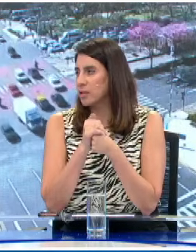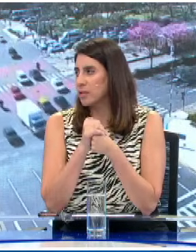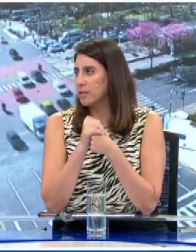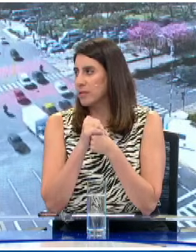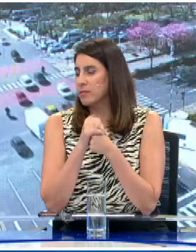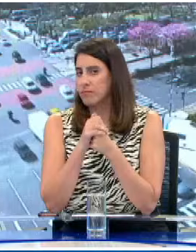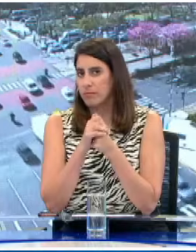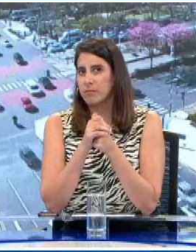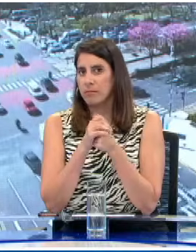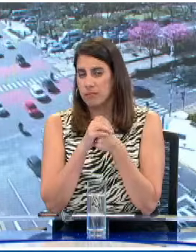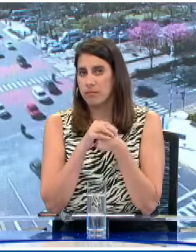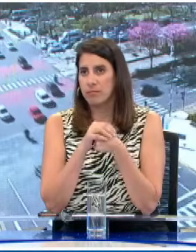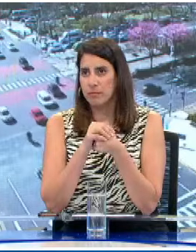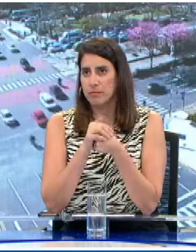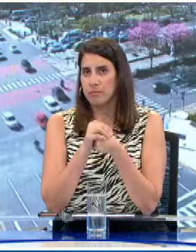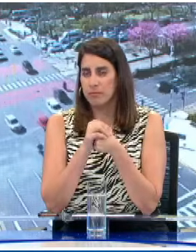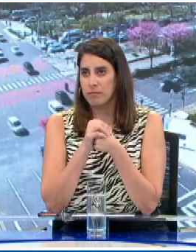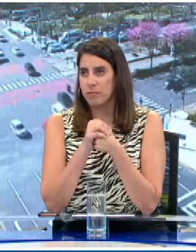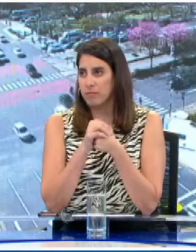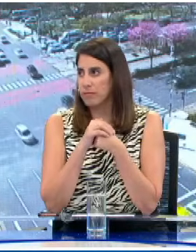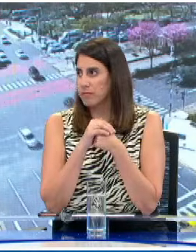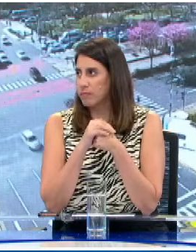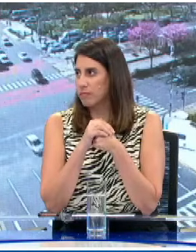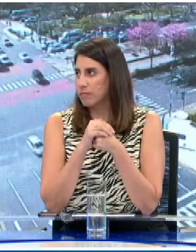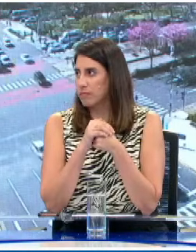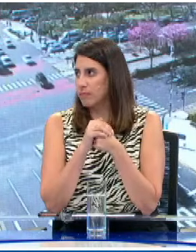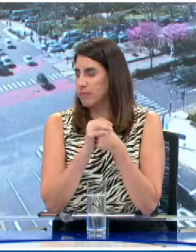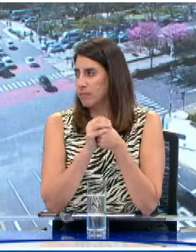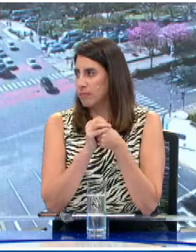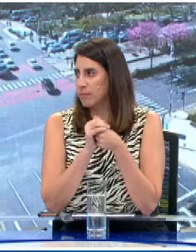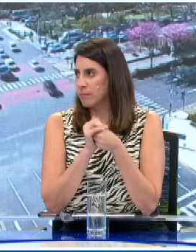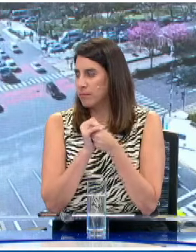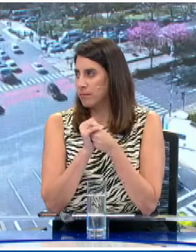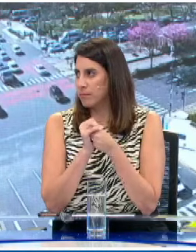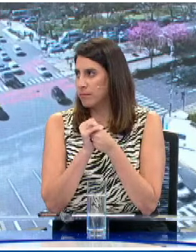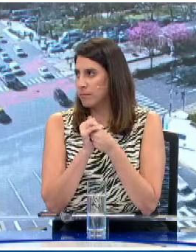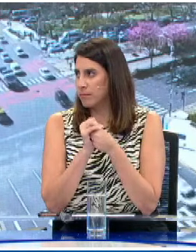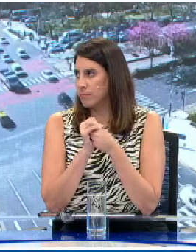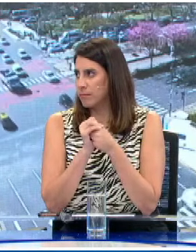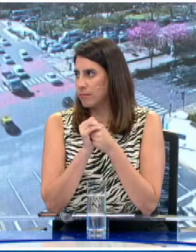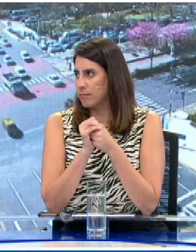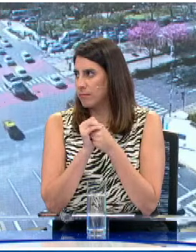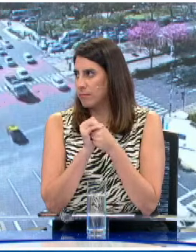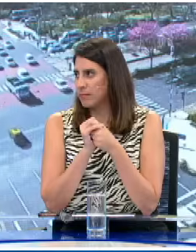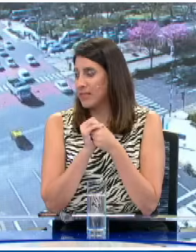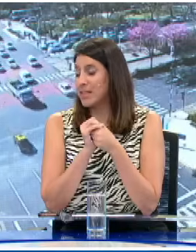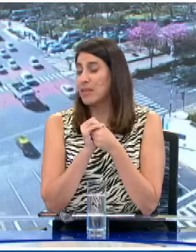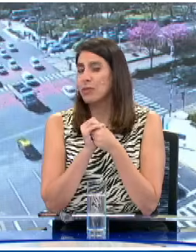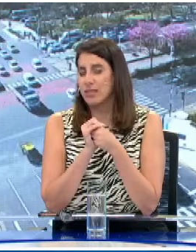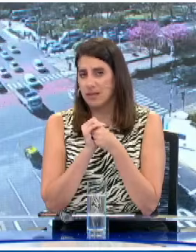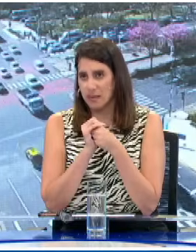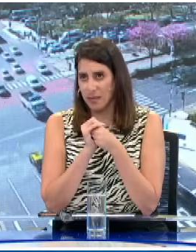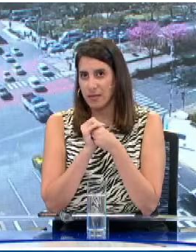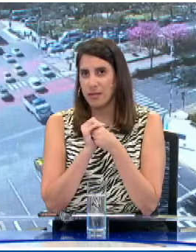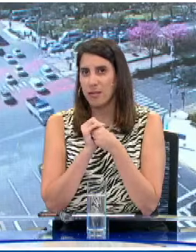votos, pero finalmente, por eso era un artículo complicado. Creo que lo que le ayudó mucho al gobierno es la cantidad de ausencias. Las ausencias. Y